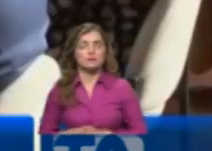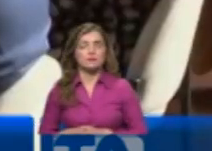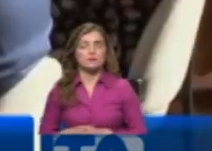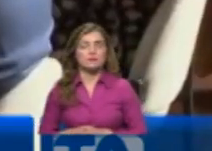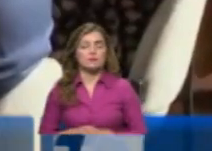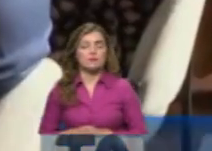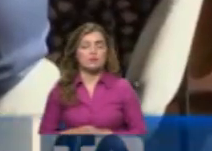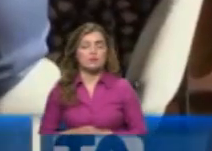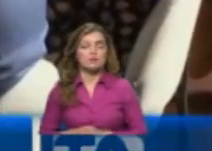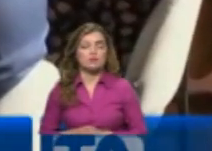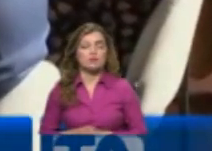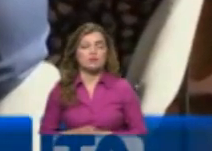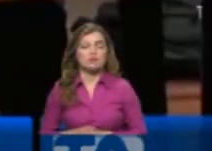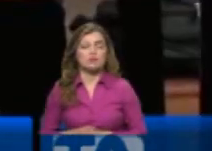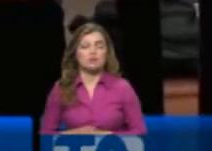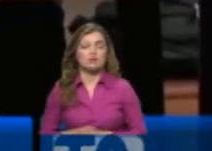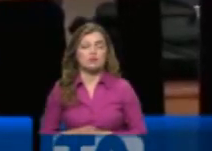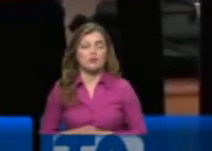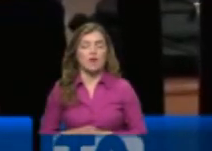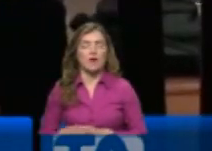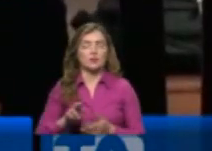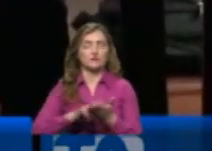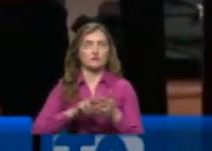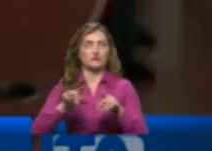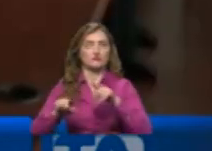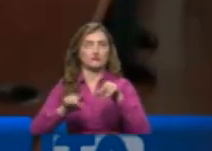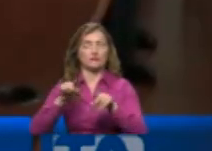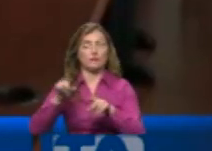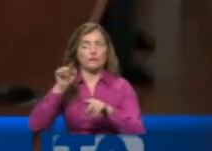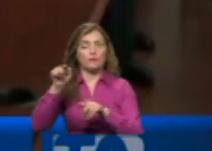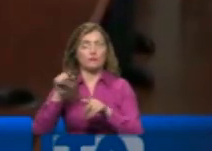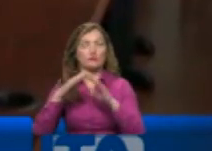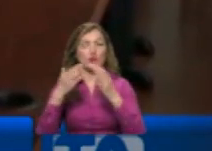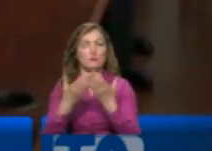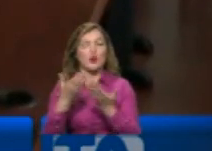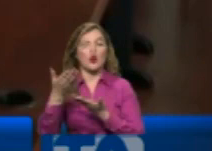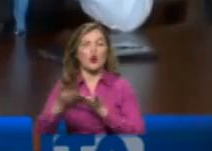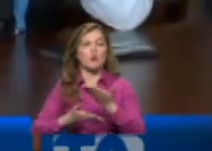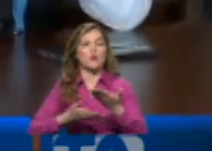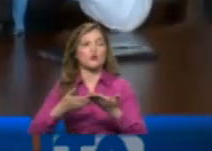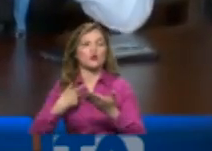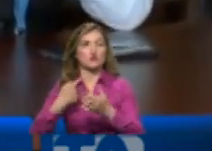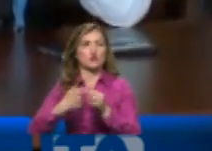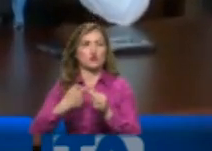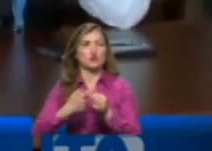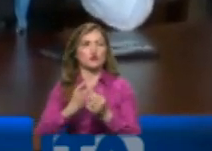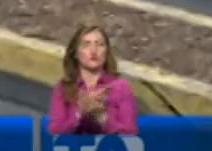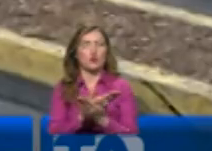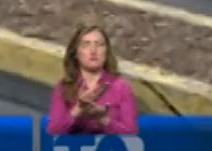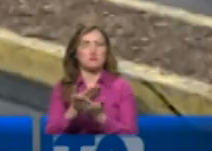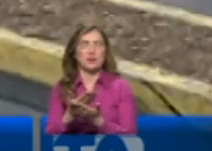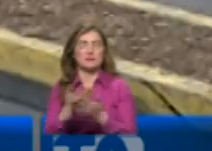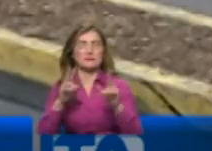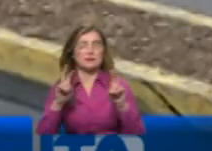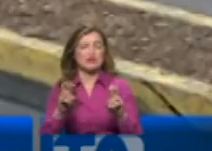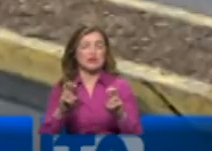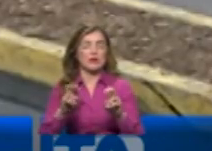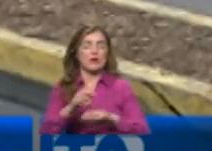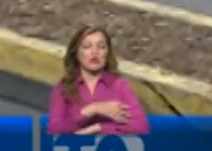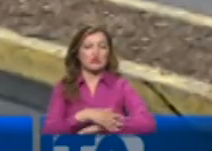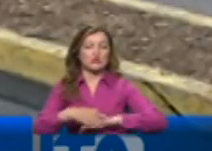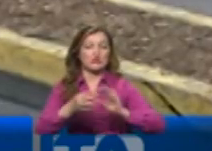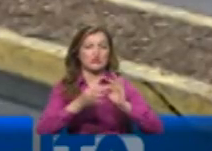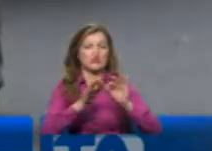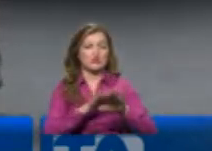Varias reuniones han mantenido entre el municipio y la Cámara de Comercio de Quito. Están afinando propuestas para evitar que la repavimentación